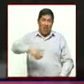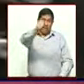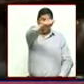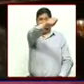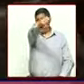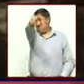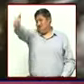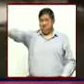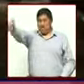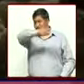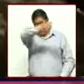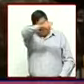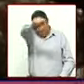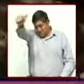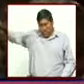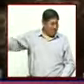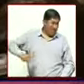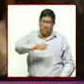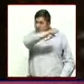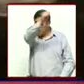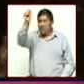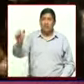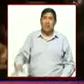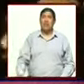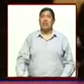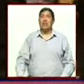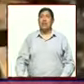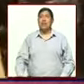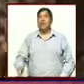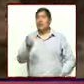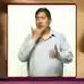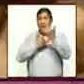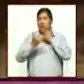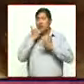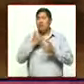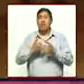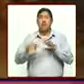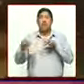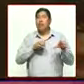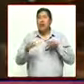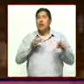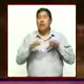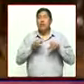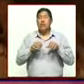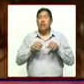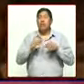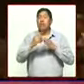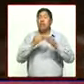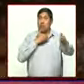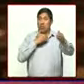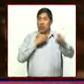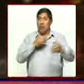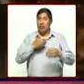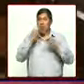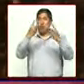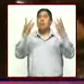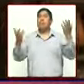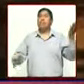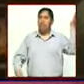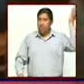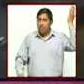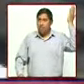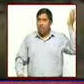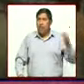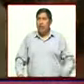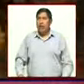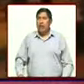viendo gasificación, amagues de enfrentamiento que se habrían registrado también previamente, una cuadra más arriba, y seguramente,